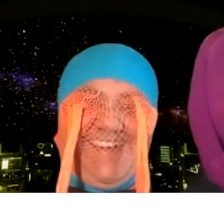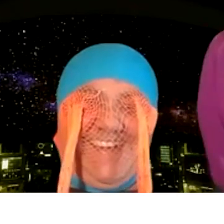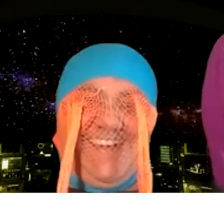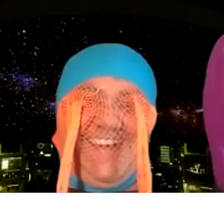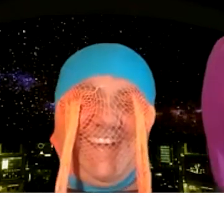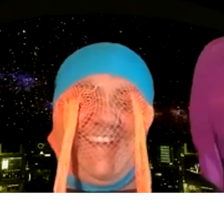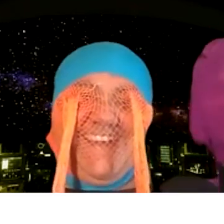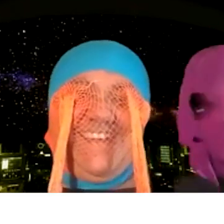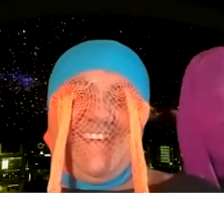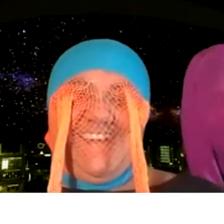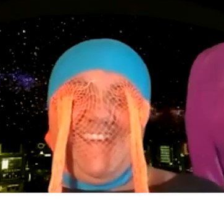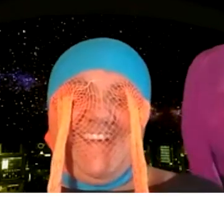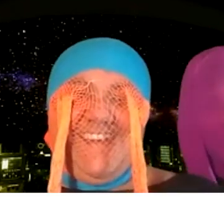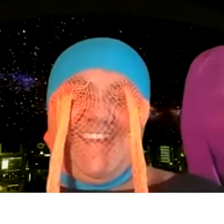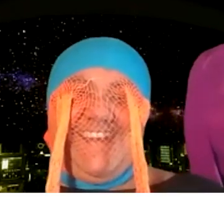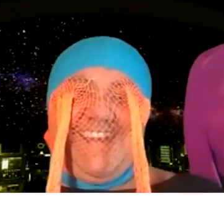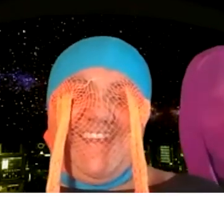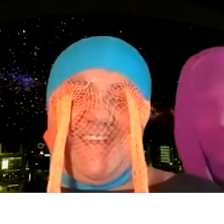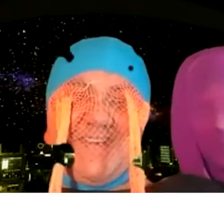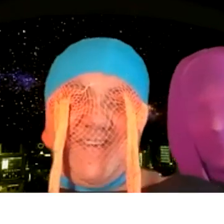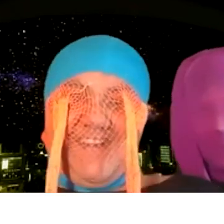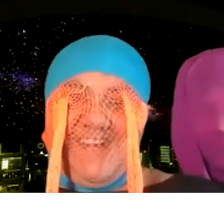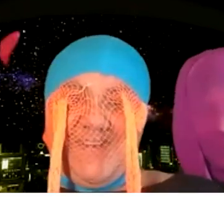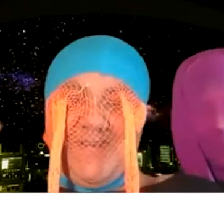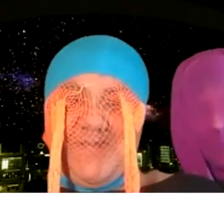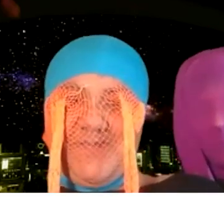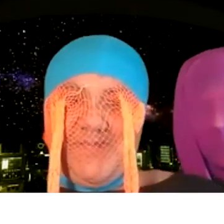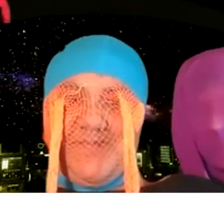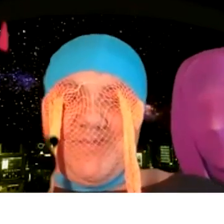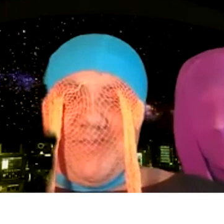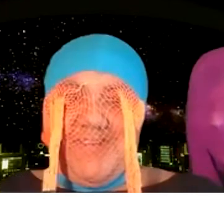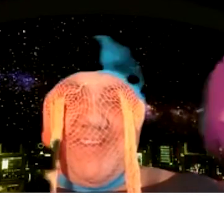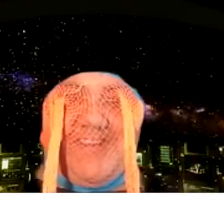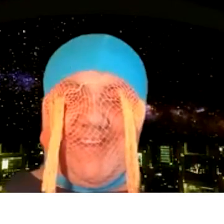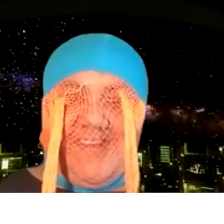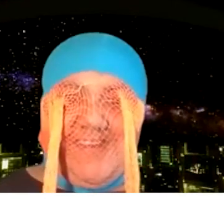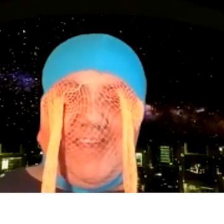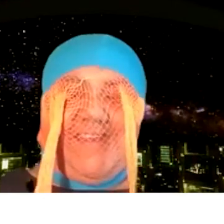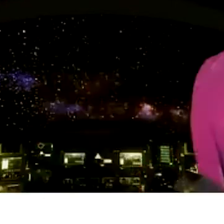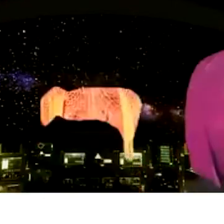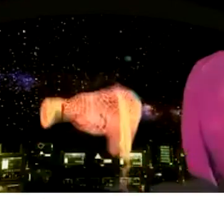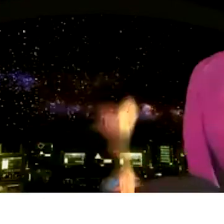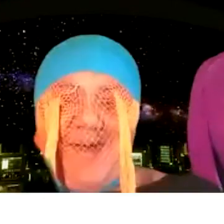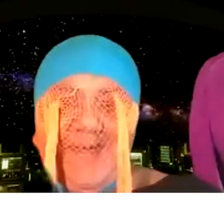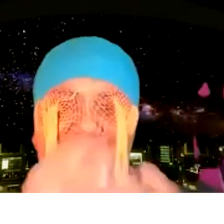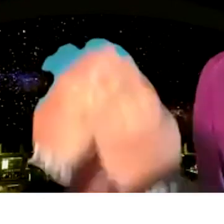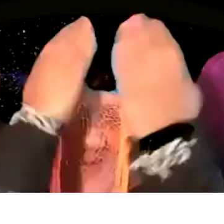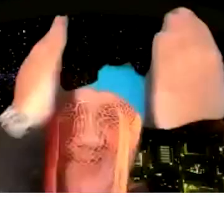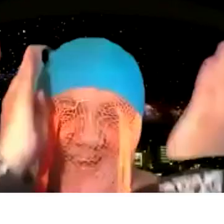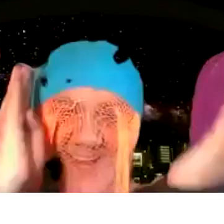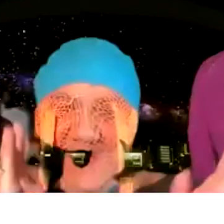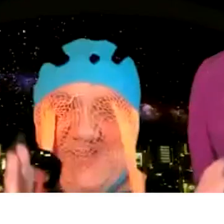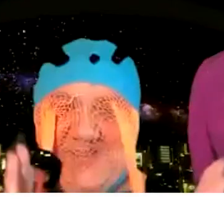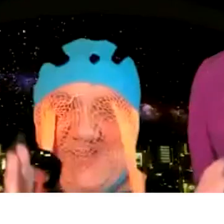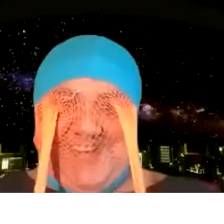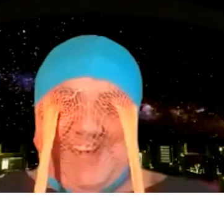Muchísimas gracias por la invitación. Estamos justamente en el espacio extraterrestre. Estamos en nuestra nave, como pueden